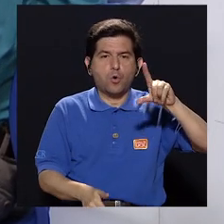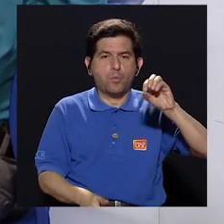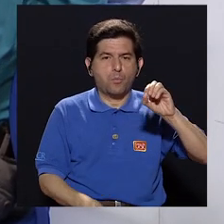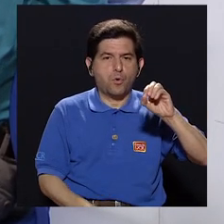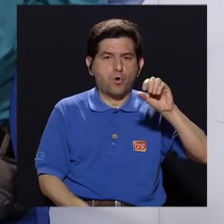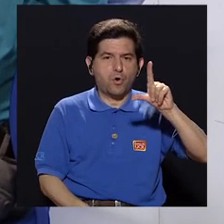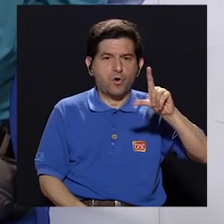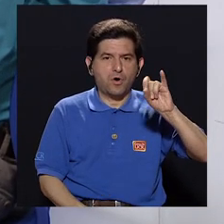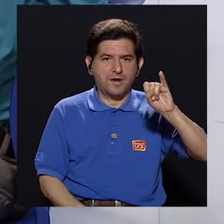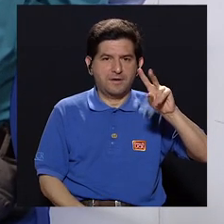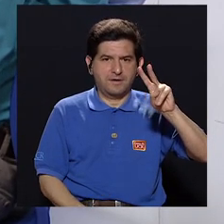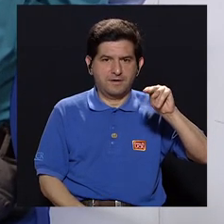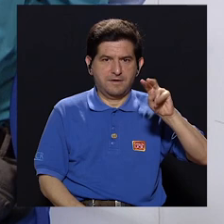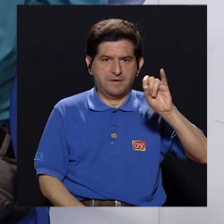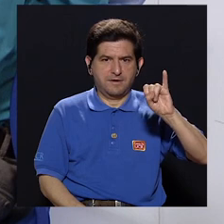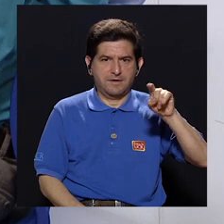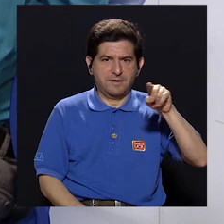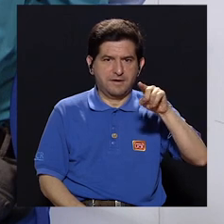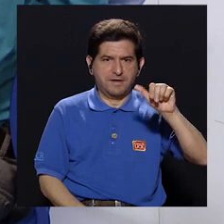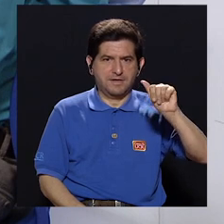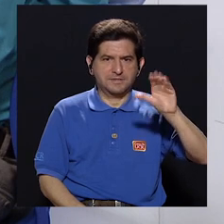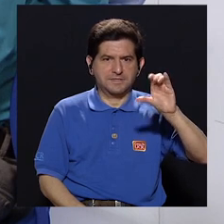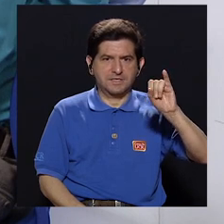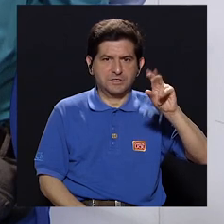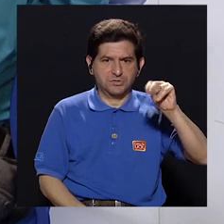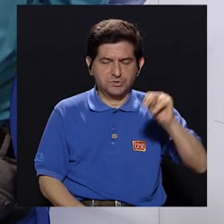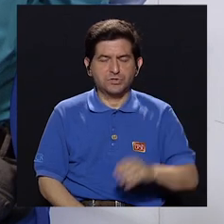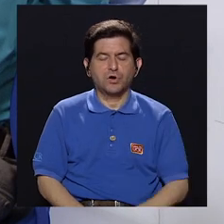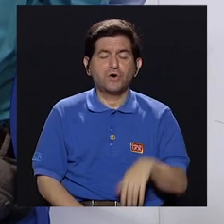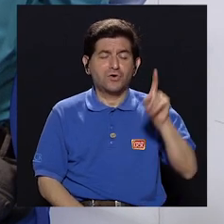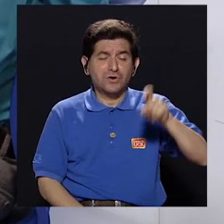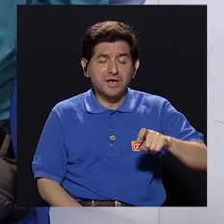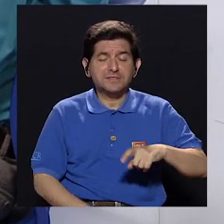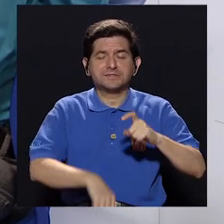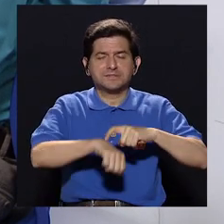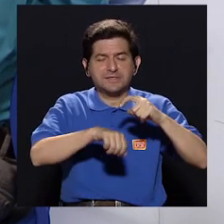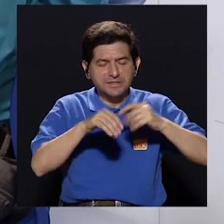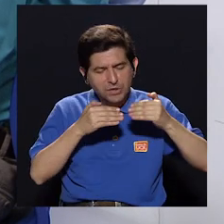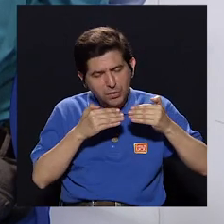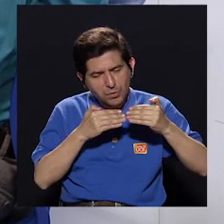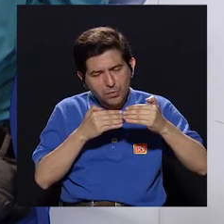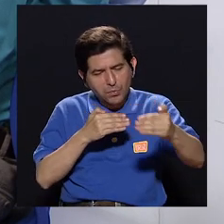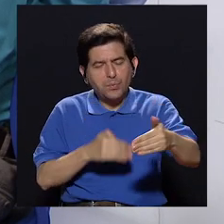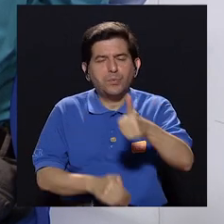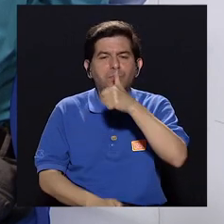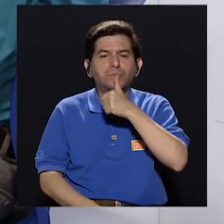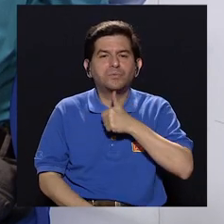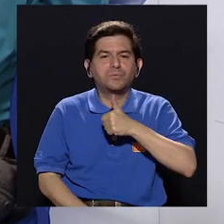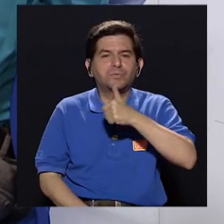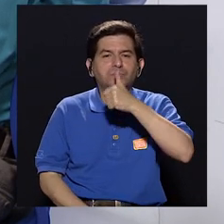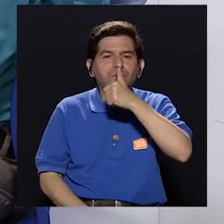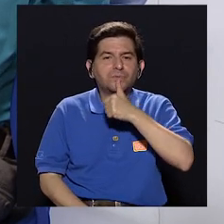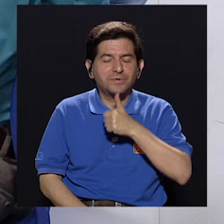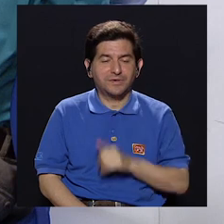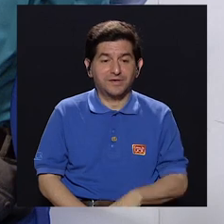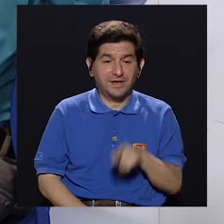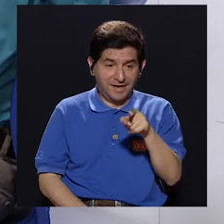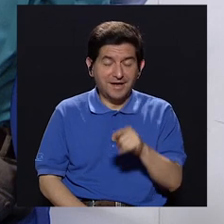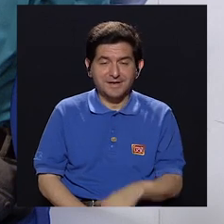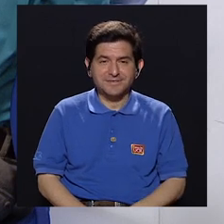diferencia de otros es bastante Toma bastante tiempo y es de paciencia Ese es el